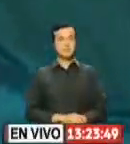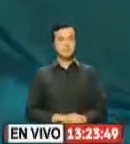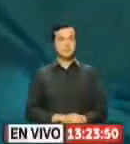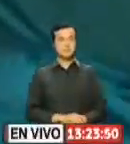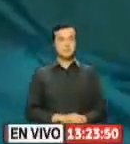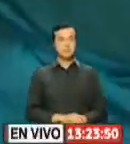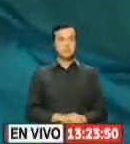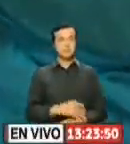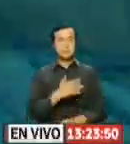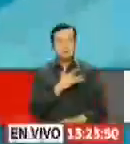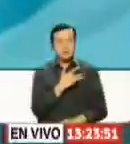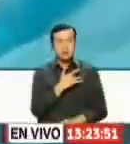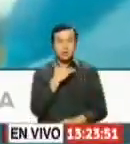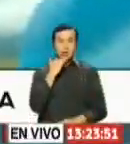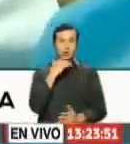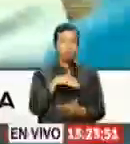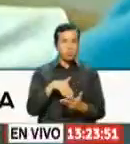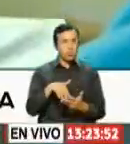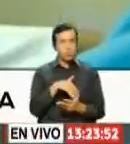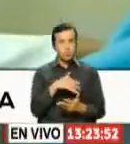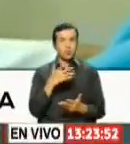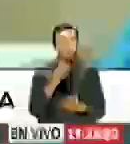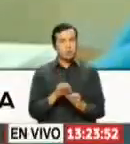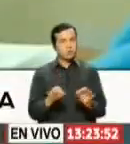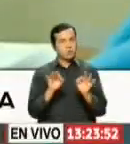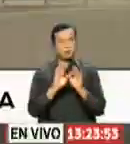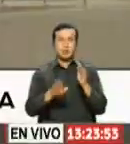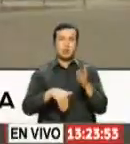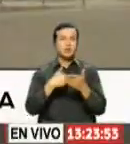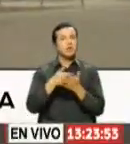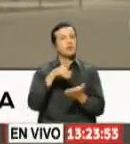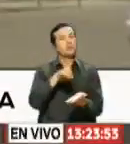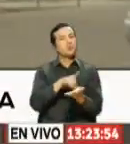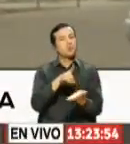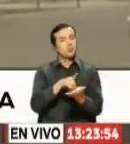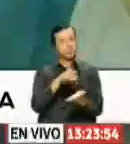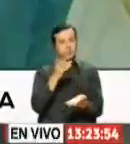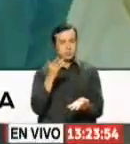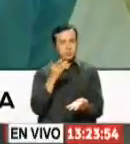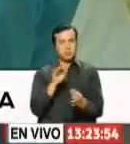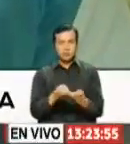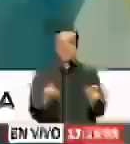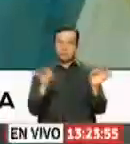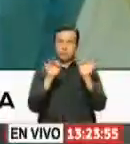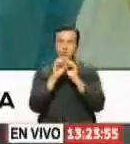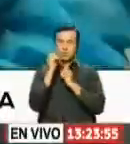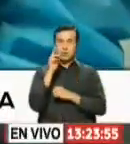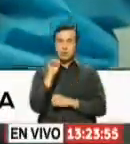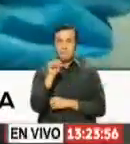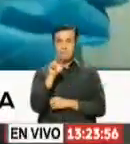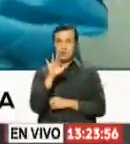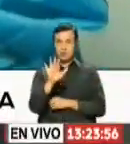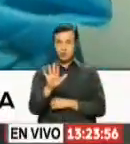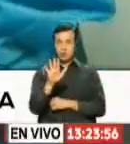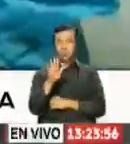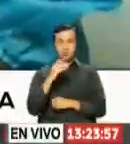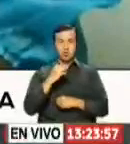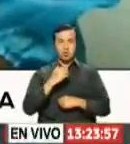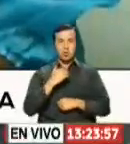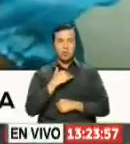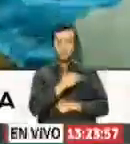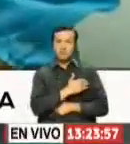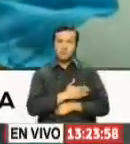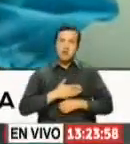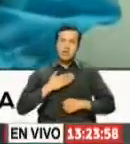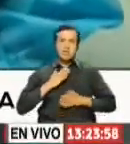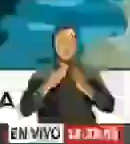Ante el primer síntoma o duda, lo recomendable es acudir al centro de salud más cercano. Así nos cuenta María. A lo que me estaba tomando así en el